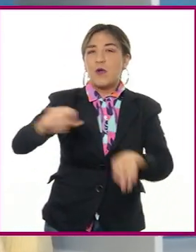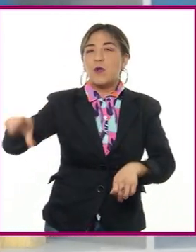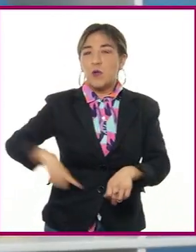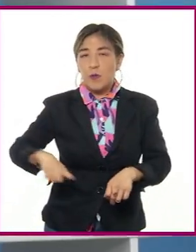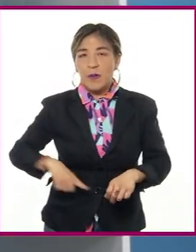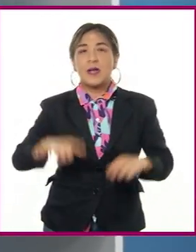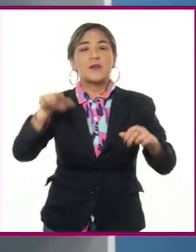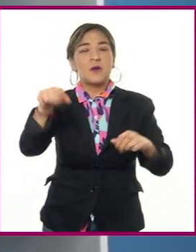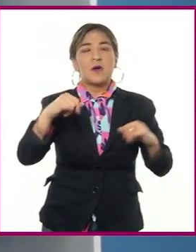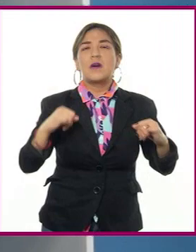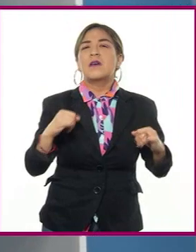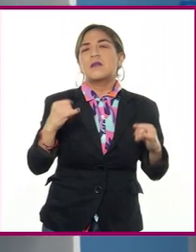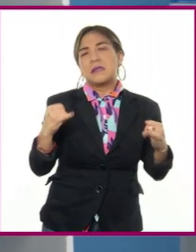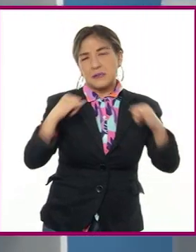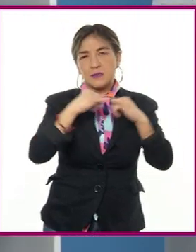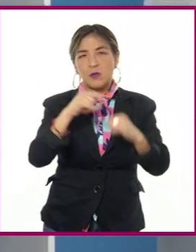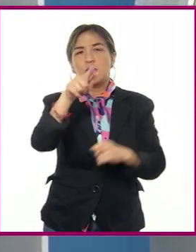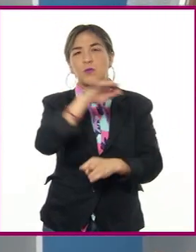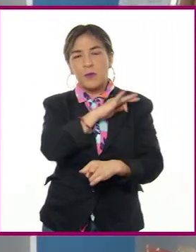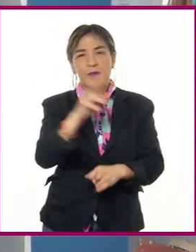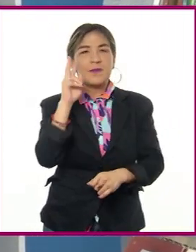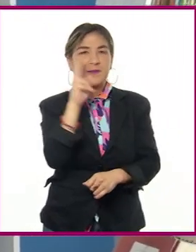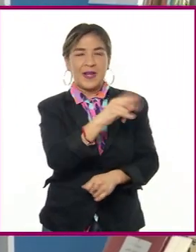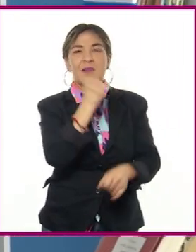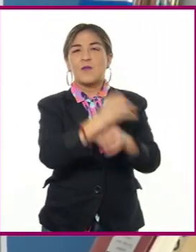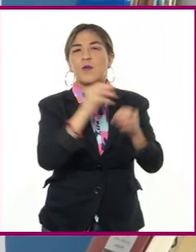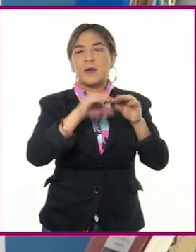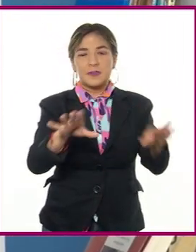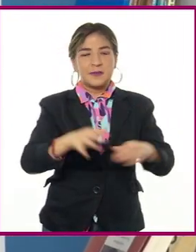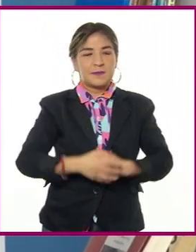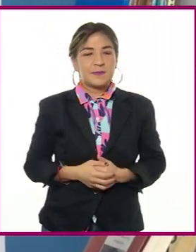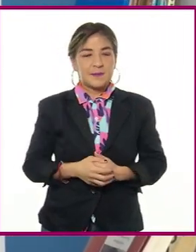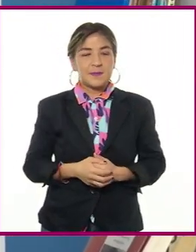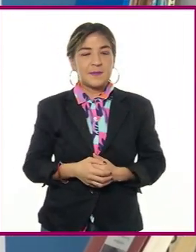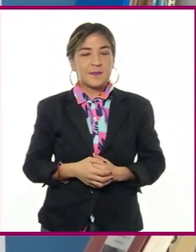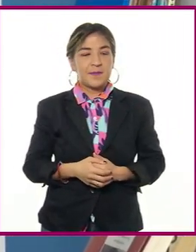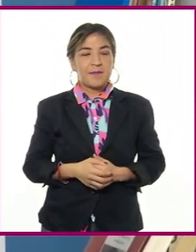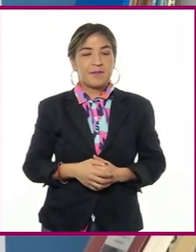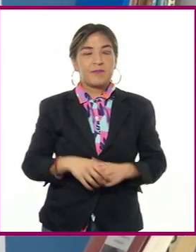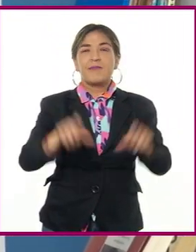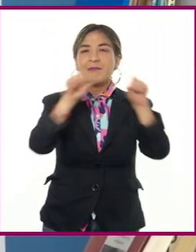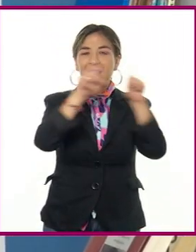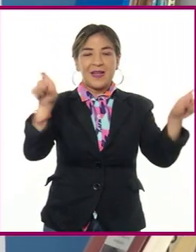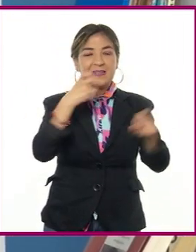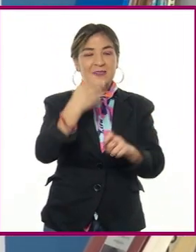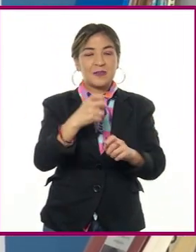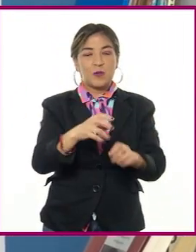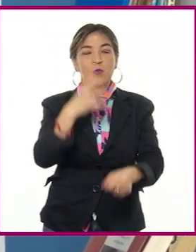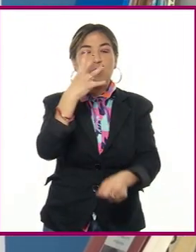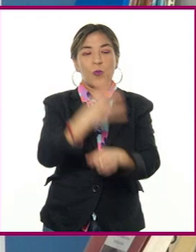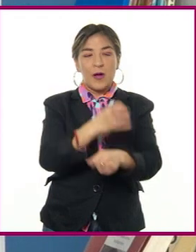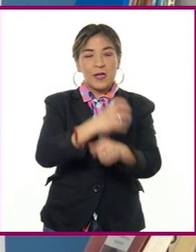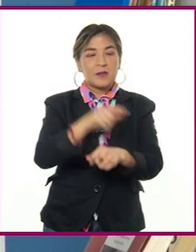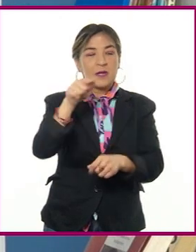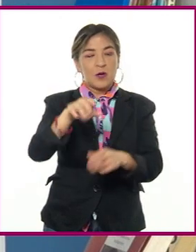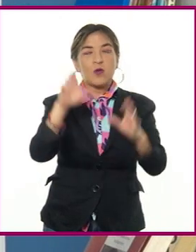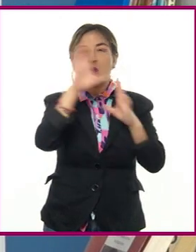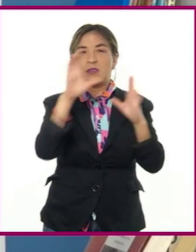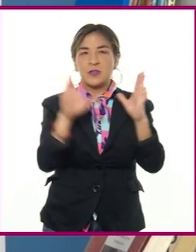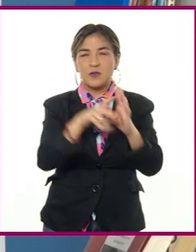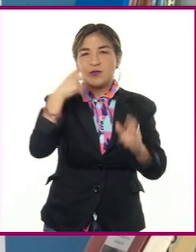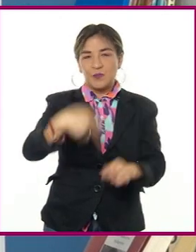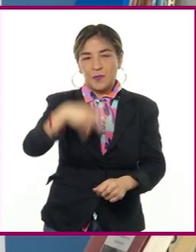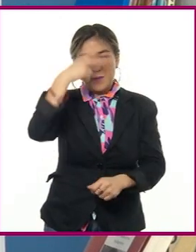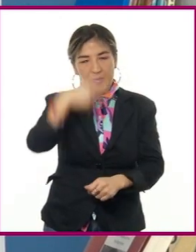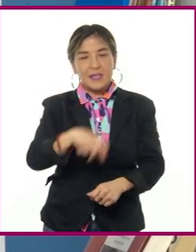servidores públicos, pueden consultar los siguientes documentos. Título 4 de la Constitución Política de los Estados Unidos Mexicanos